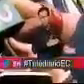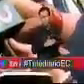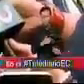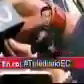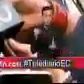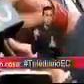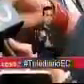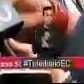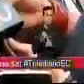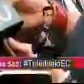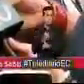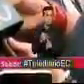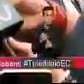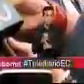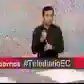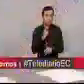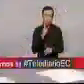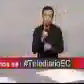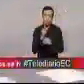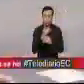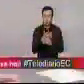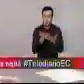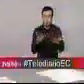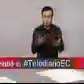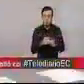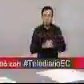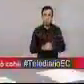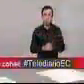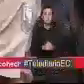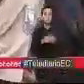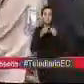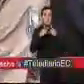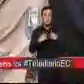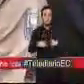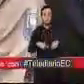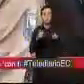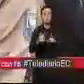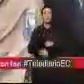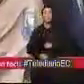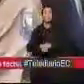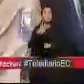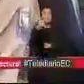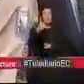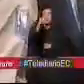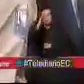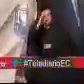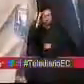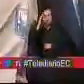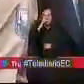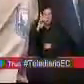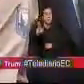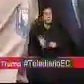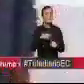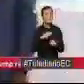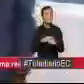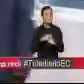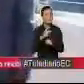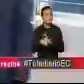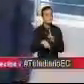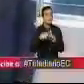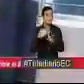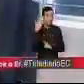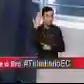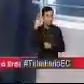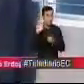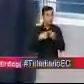relacionadas a la violencia que vivió el país en este último mes. Así que... También estuvo presente el comandante general de la Policía Nacional, así como